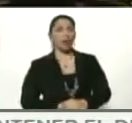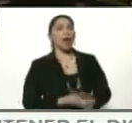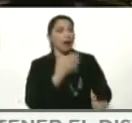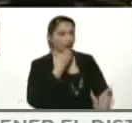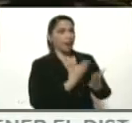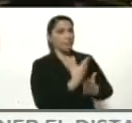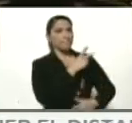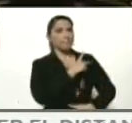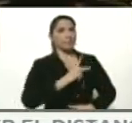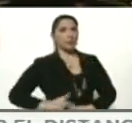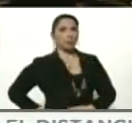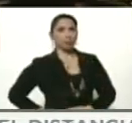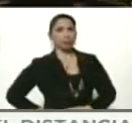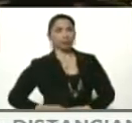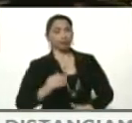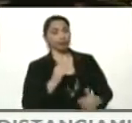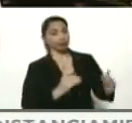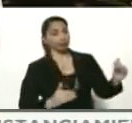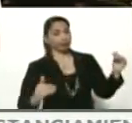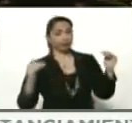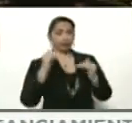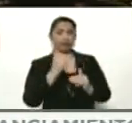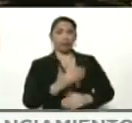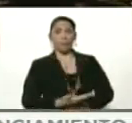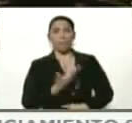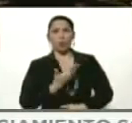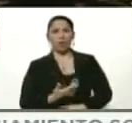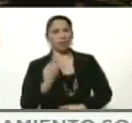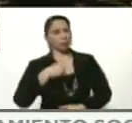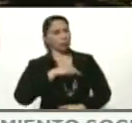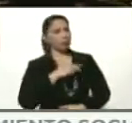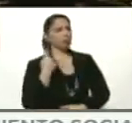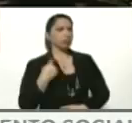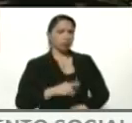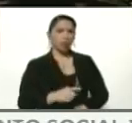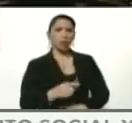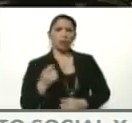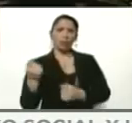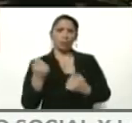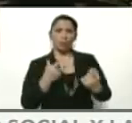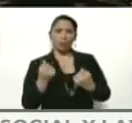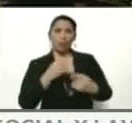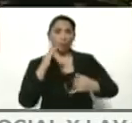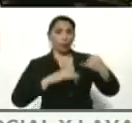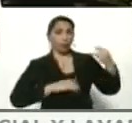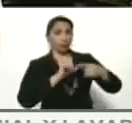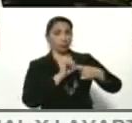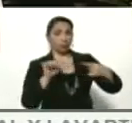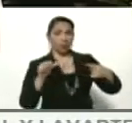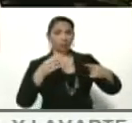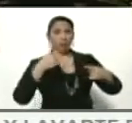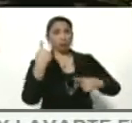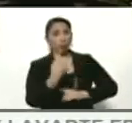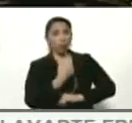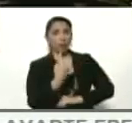Efectivamente, con el aumento tan importante que hemos tenido de casos importados en la última semana, no solamente hemos tenido aumento de